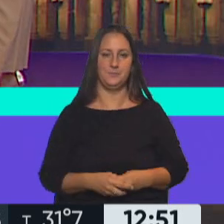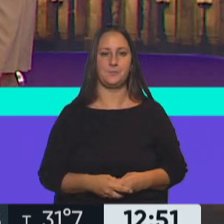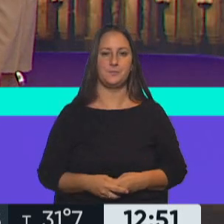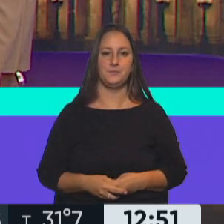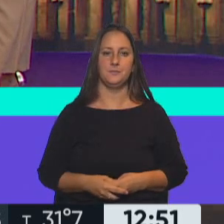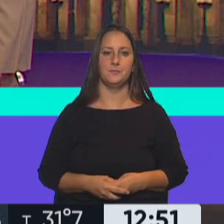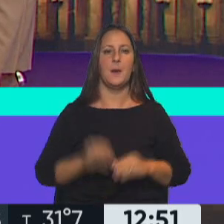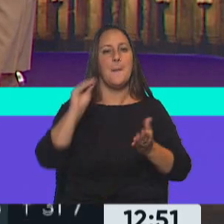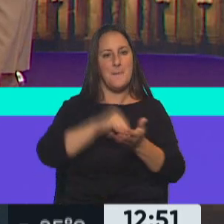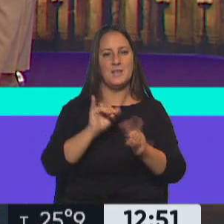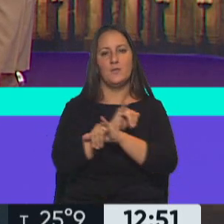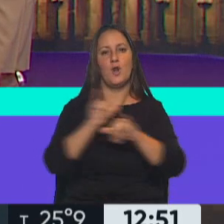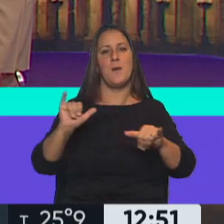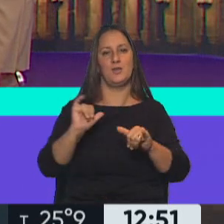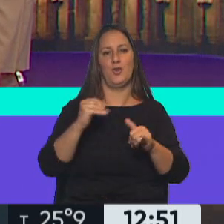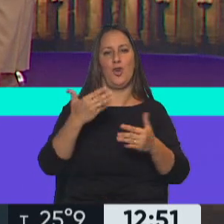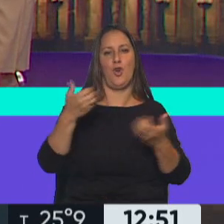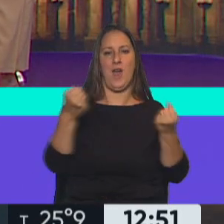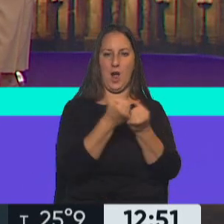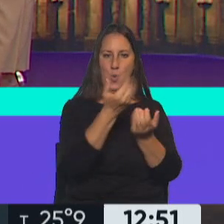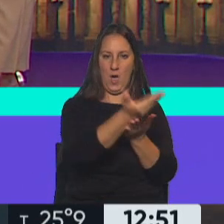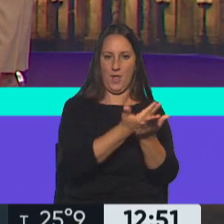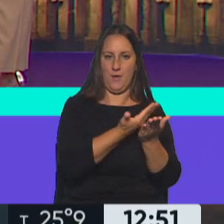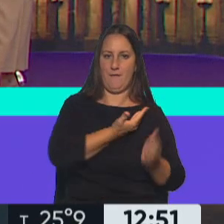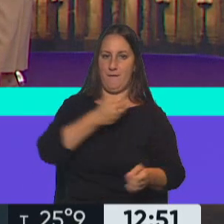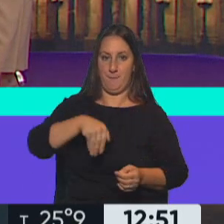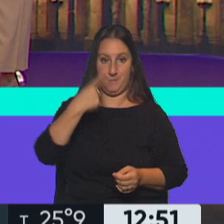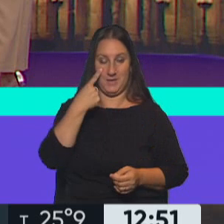más información en relación al acuerdo con el fondo. Me pareció